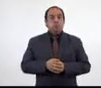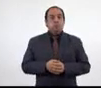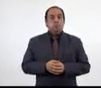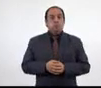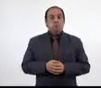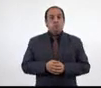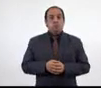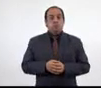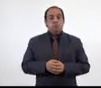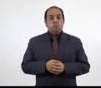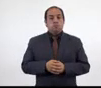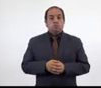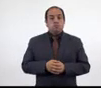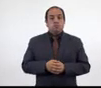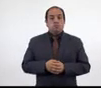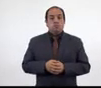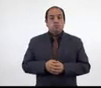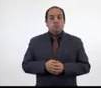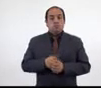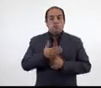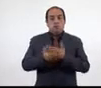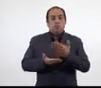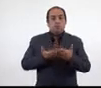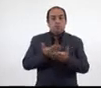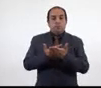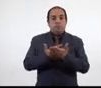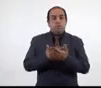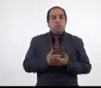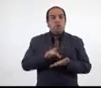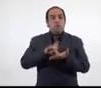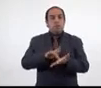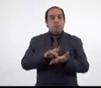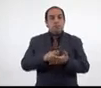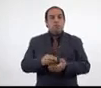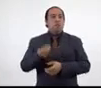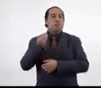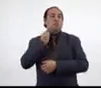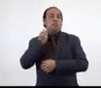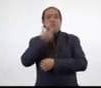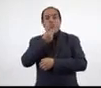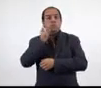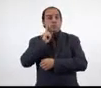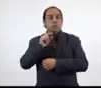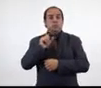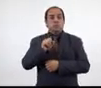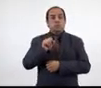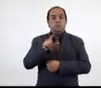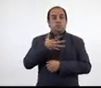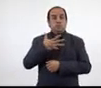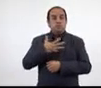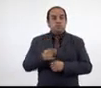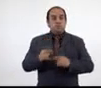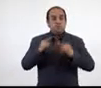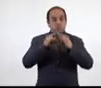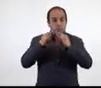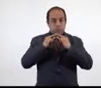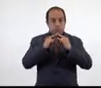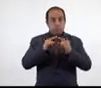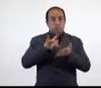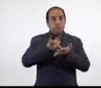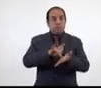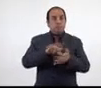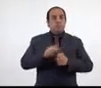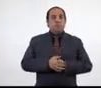apoyo también a través de abogadas y abogados. Estamos generando las brigadas para medidas de asistencia, que recordarán